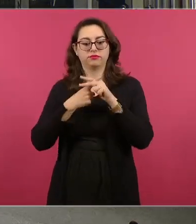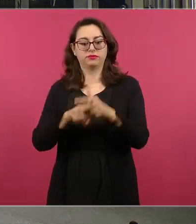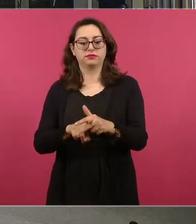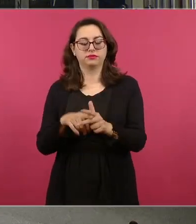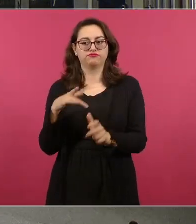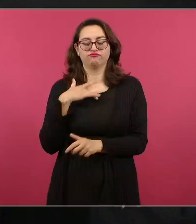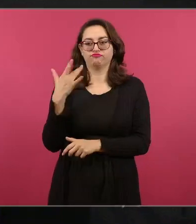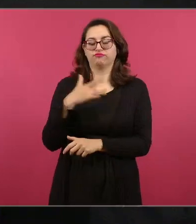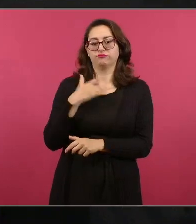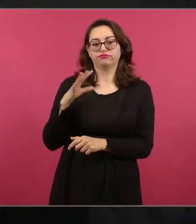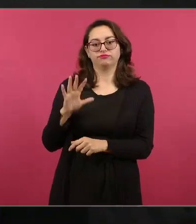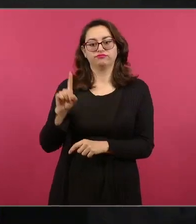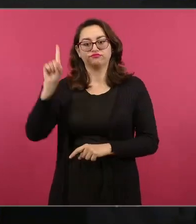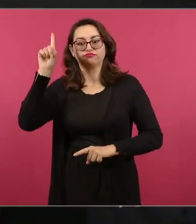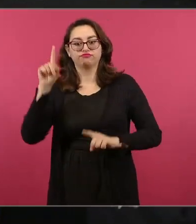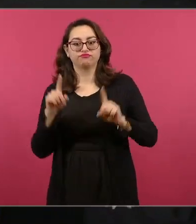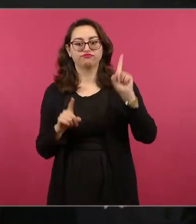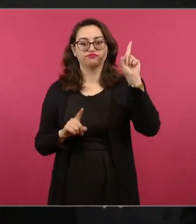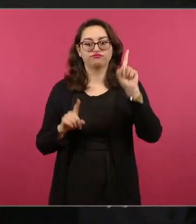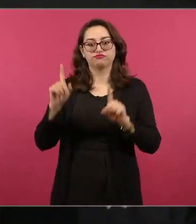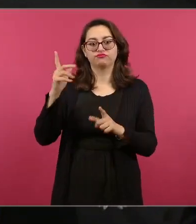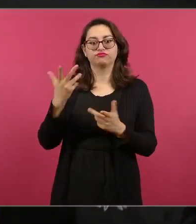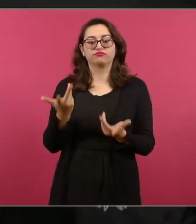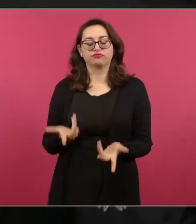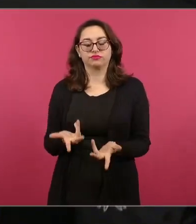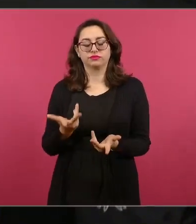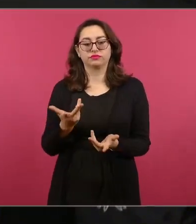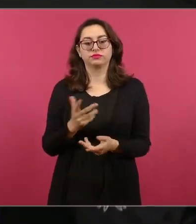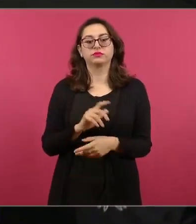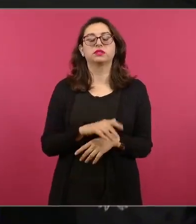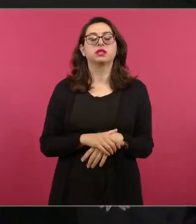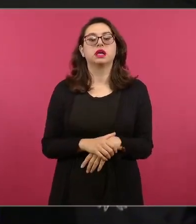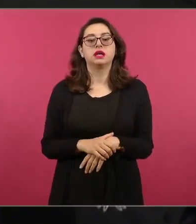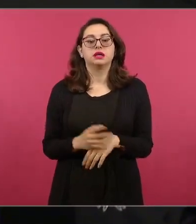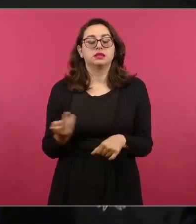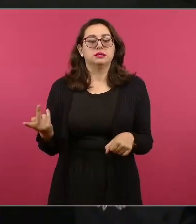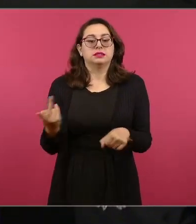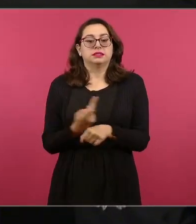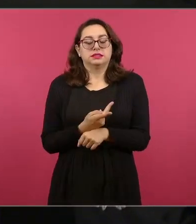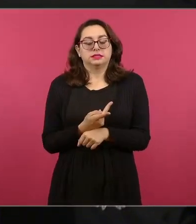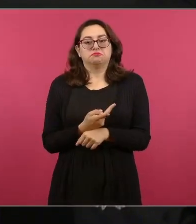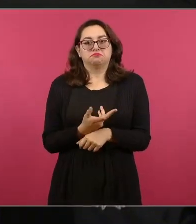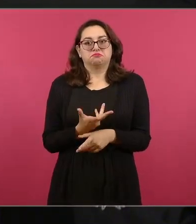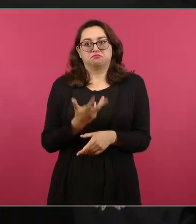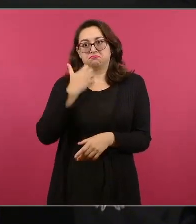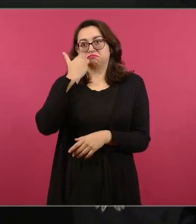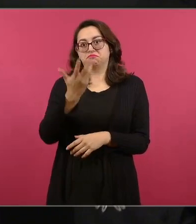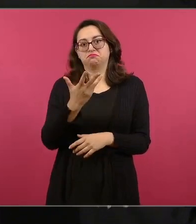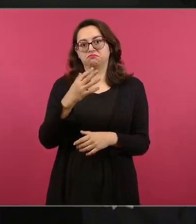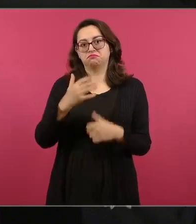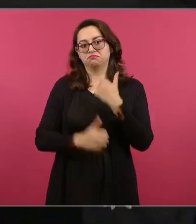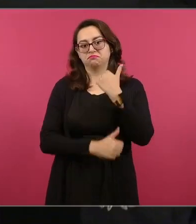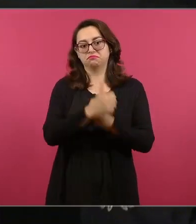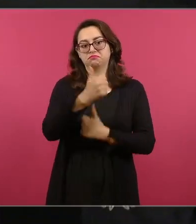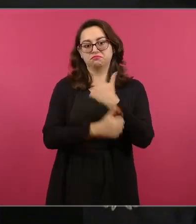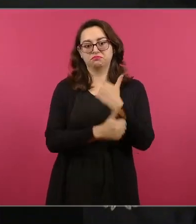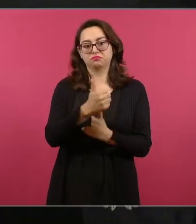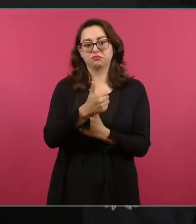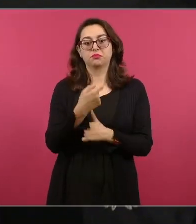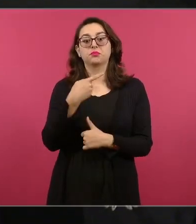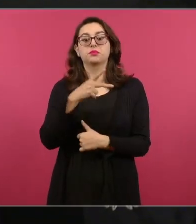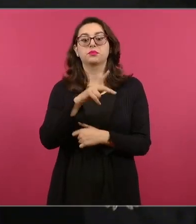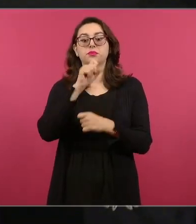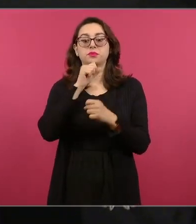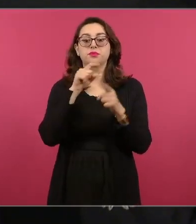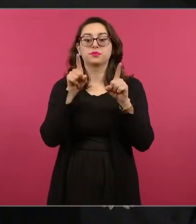año, hay otros que buscan impulsar algunos perfiles. Y es que desde hace algunas semanas en Morelos está la